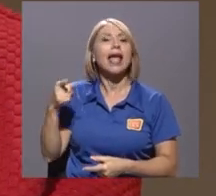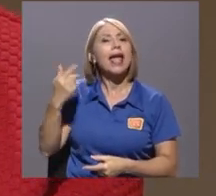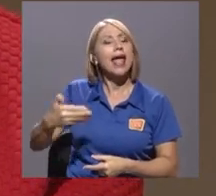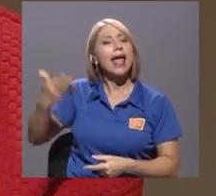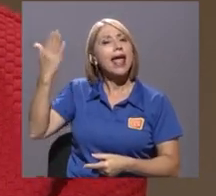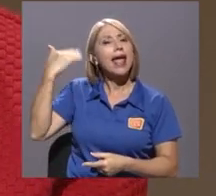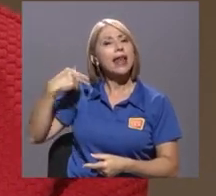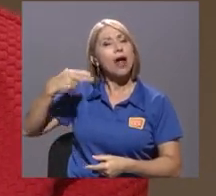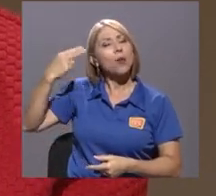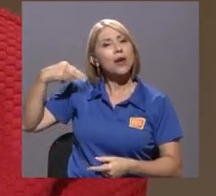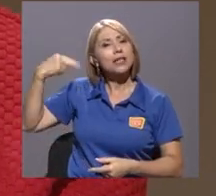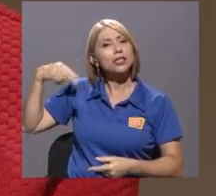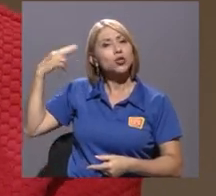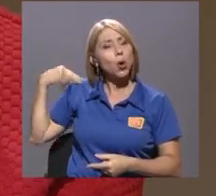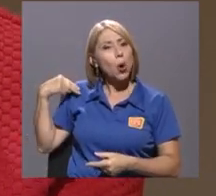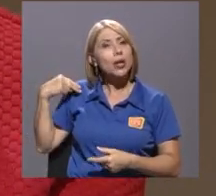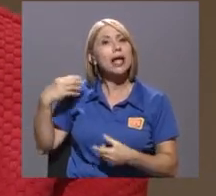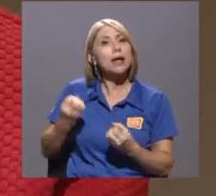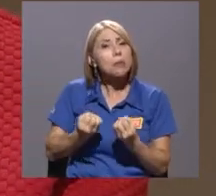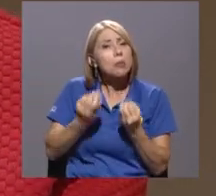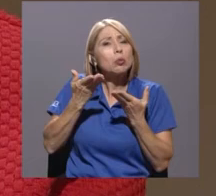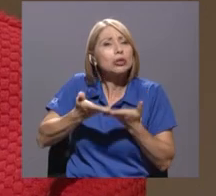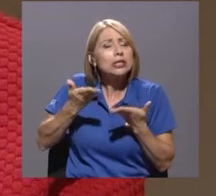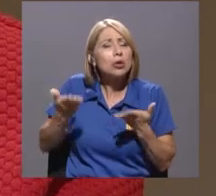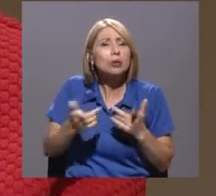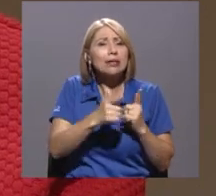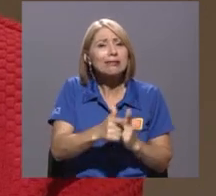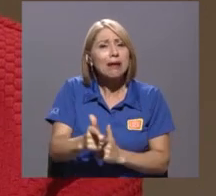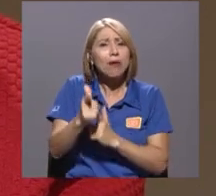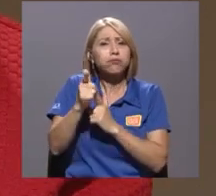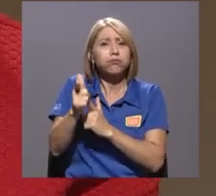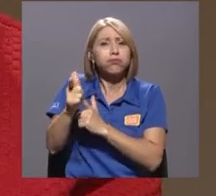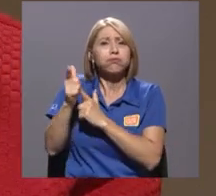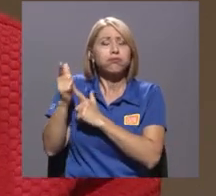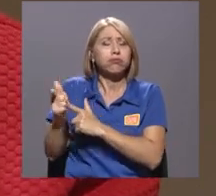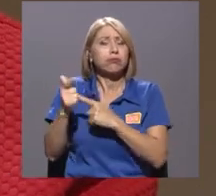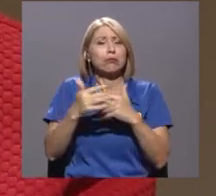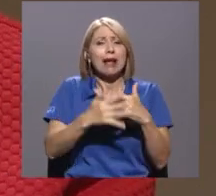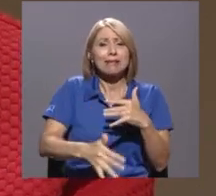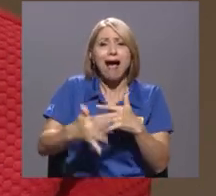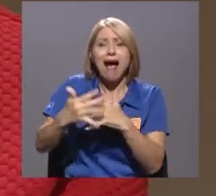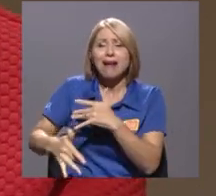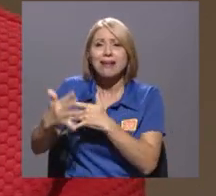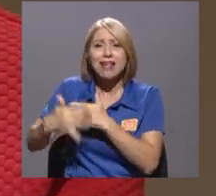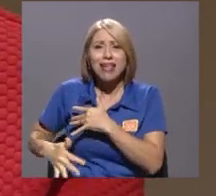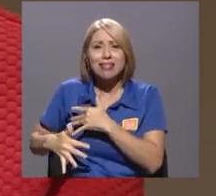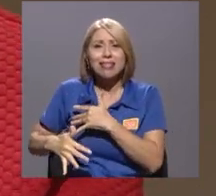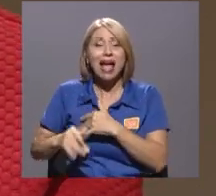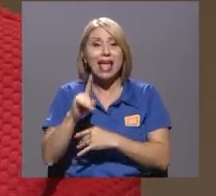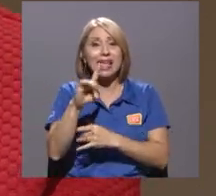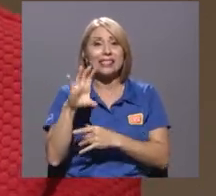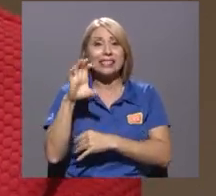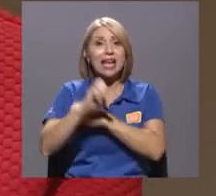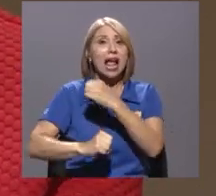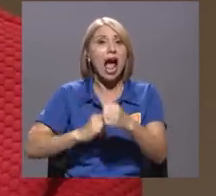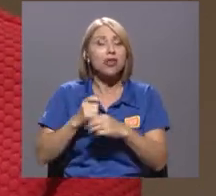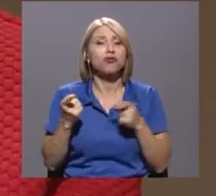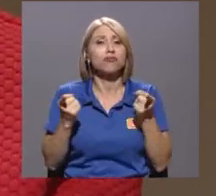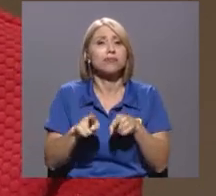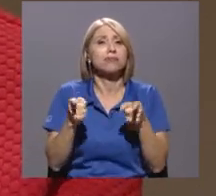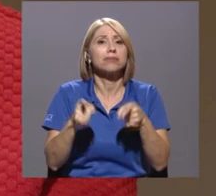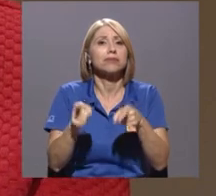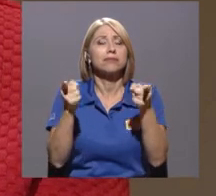una historia parcialmente sangrienta teníamos tres guerras en ciento años y una situación